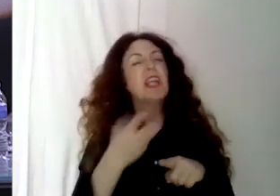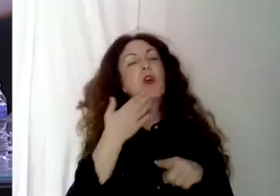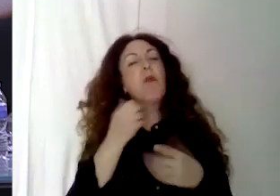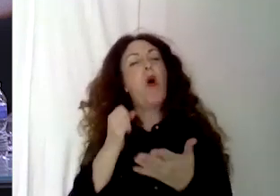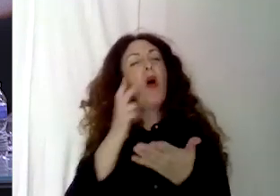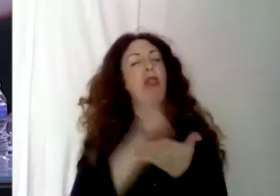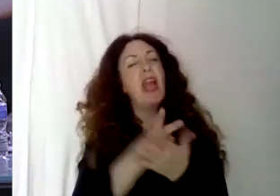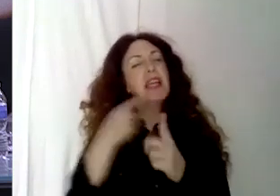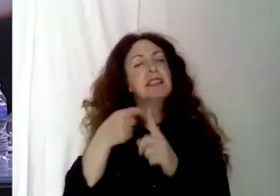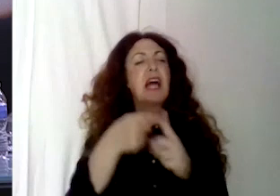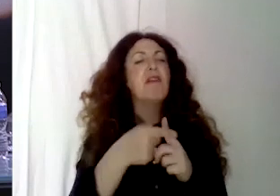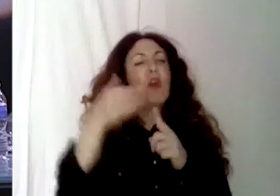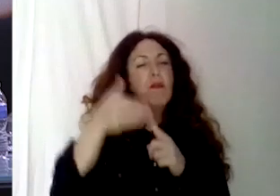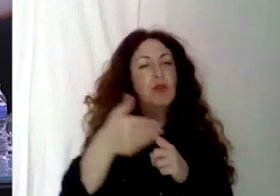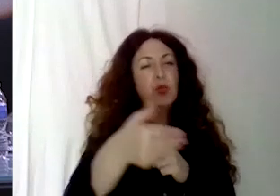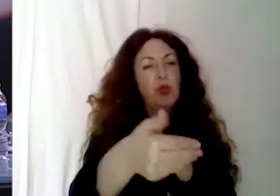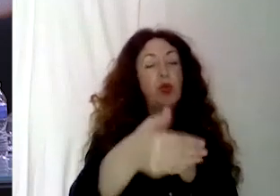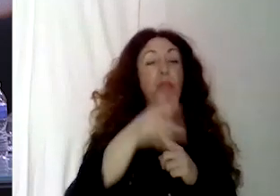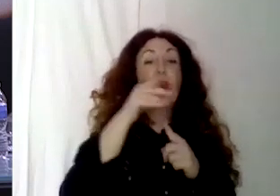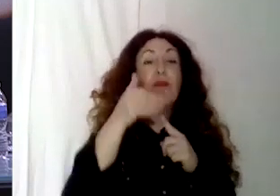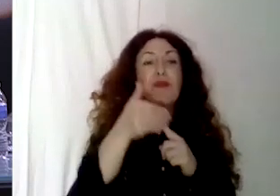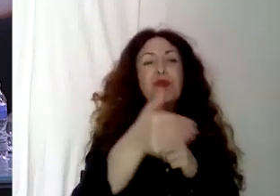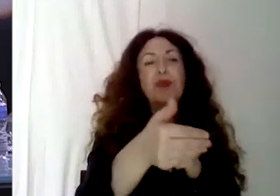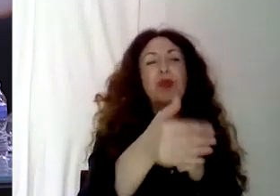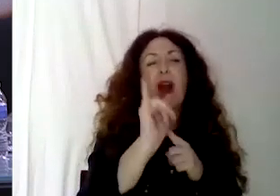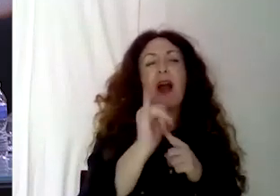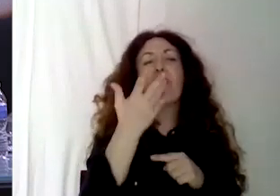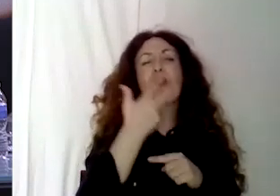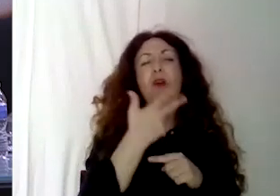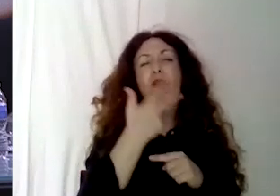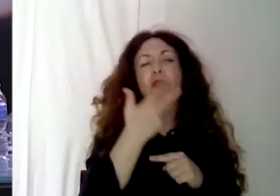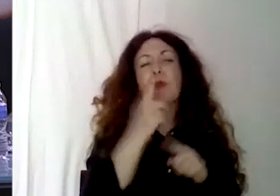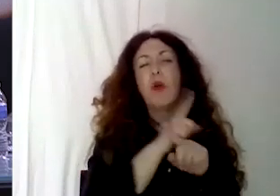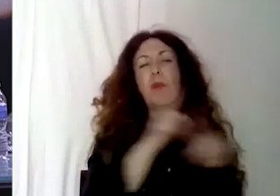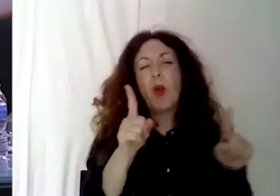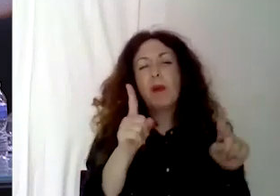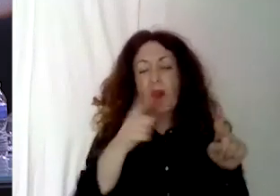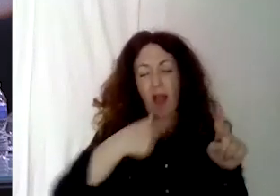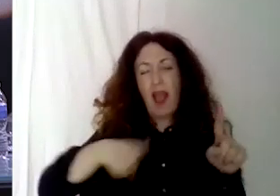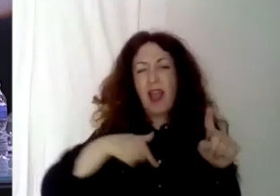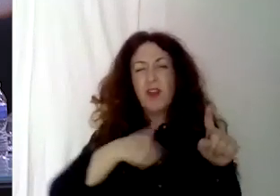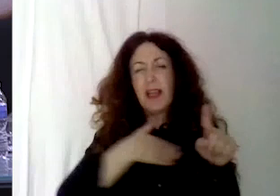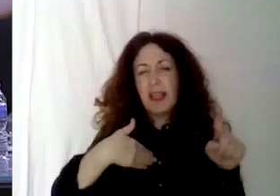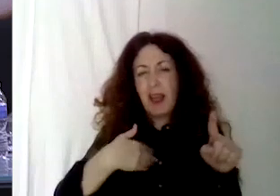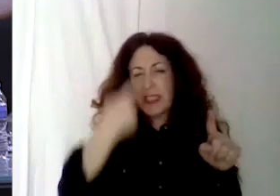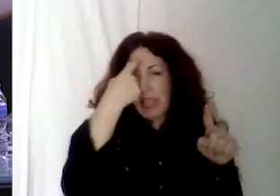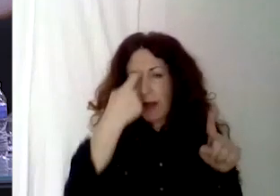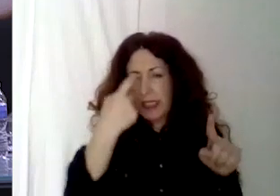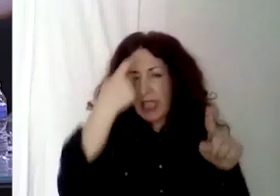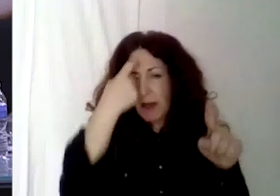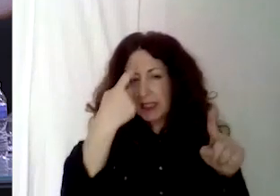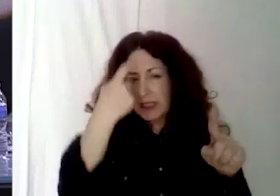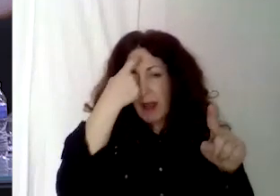presente. Tiene el conocimiento prohibido. Hay algo que quieren saber. Algo que está en